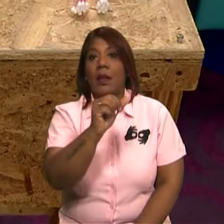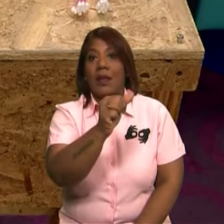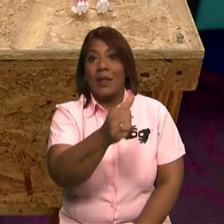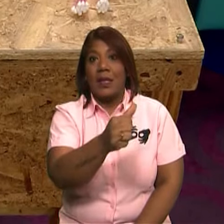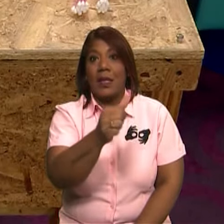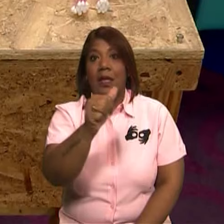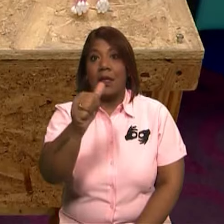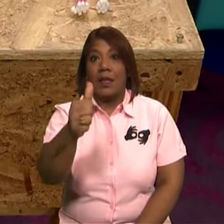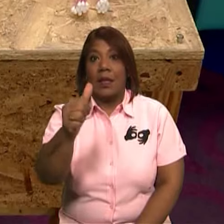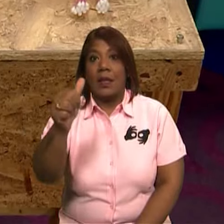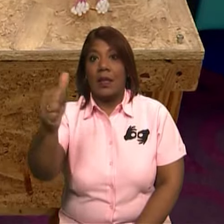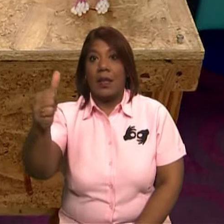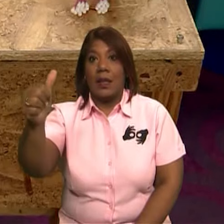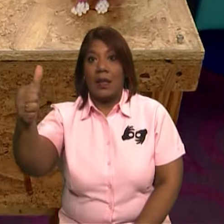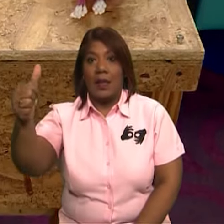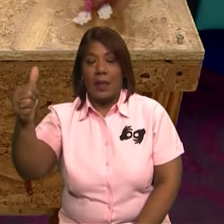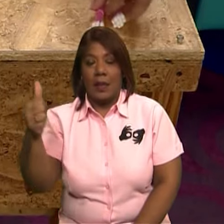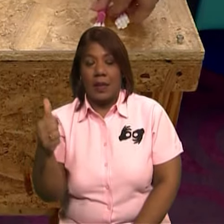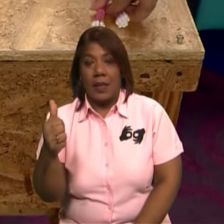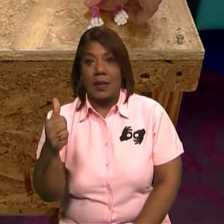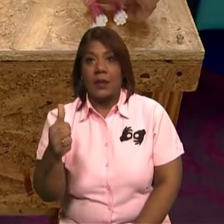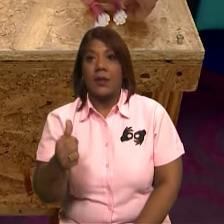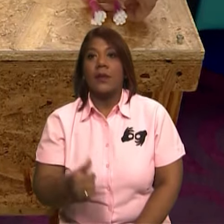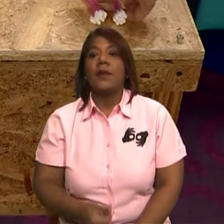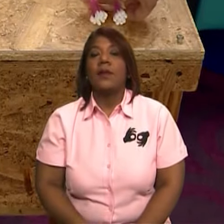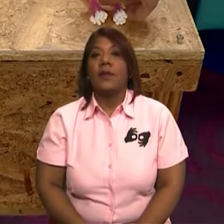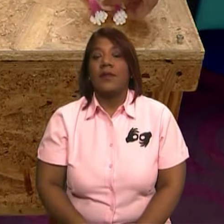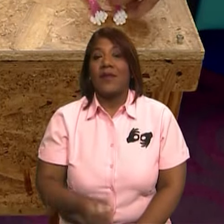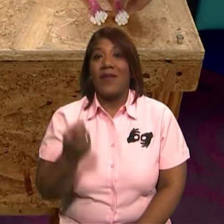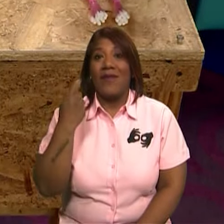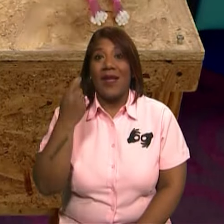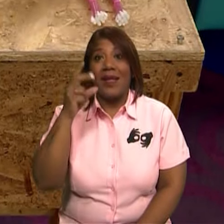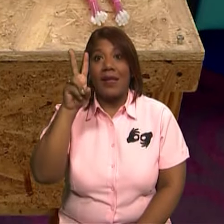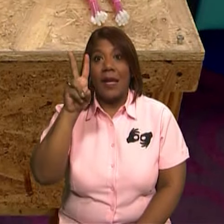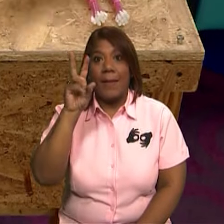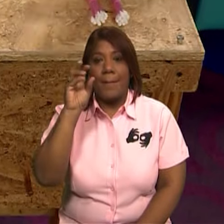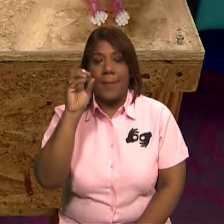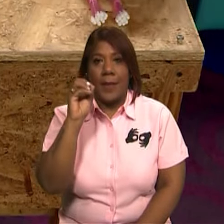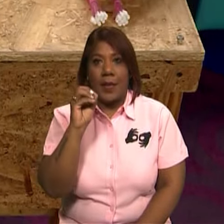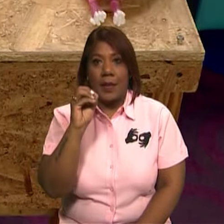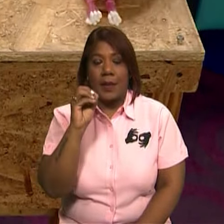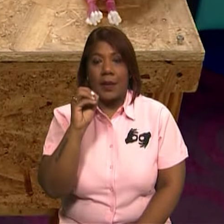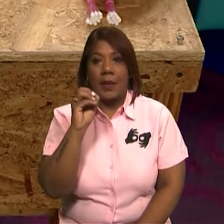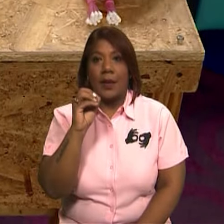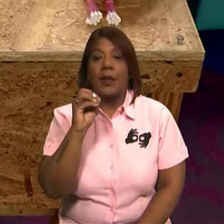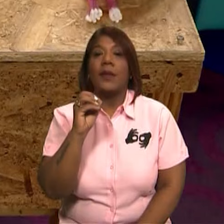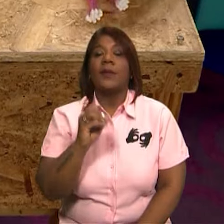en cada uno de los recipientes y me quedan 2 decenas, sería